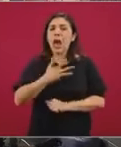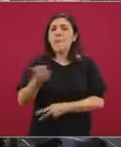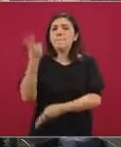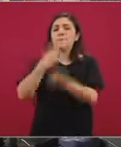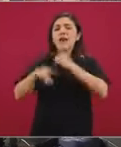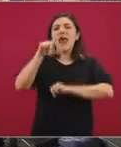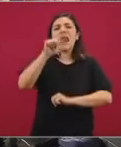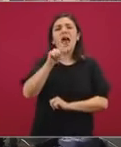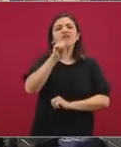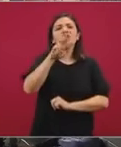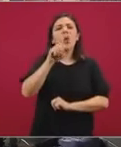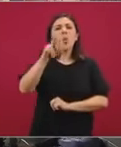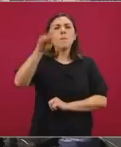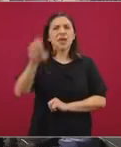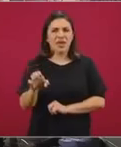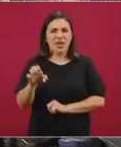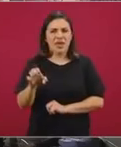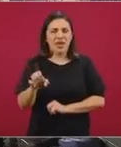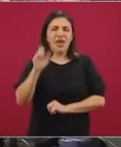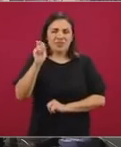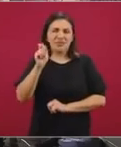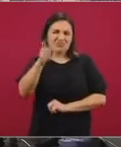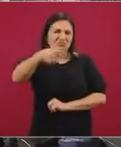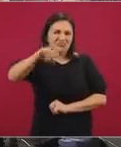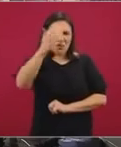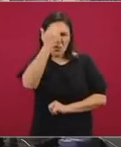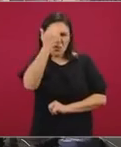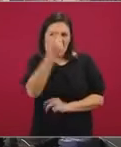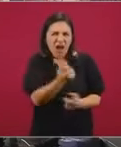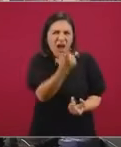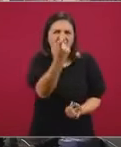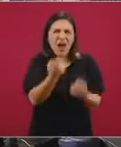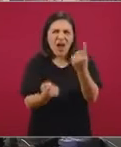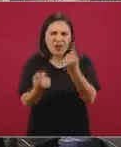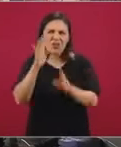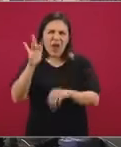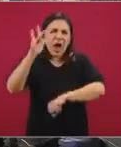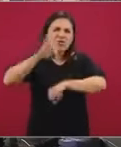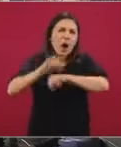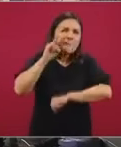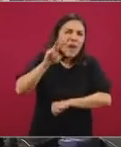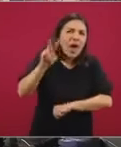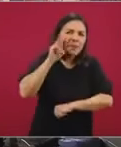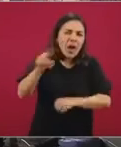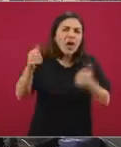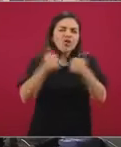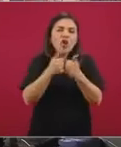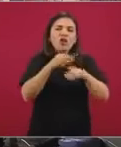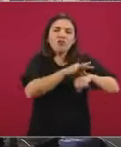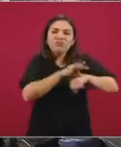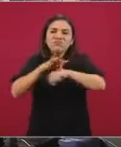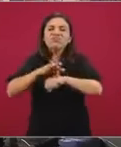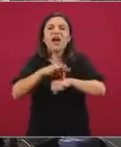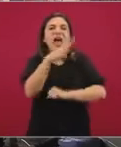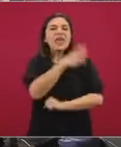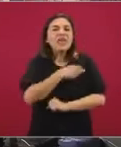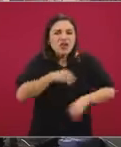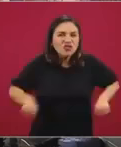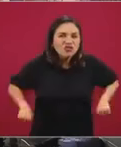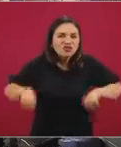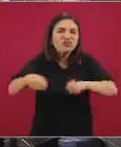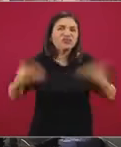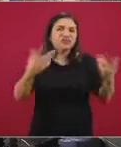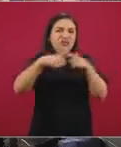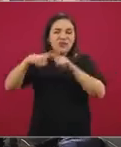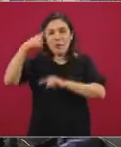la troupe, que creo que muchas de nosotros nos tocó llevar a nuestros hijos y demás